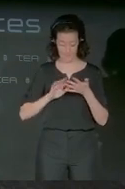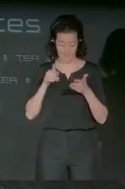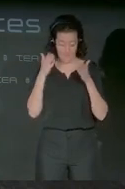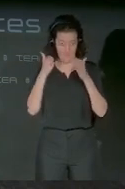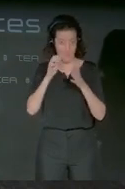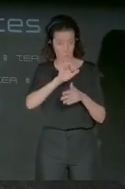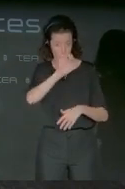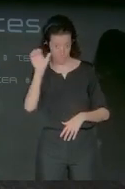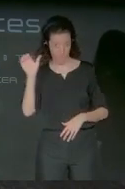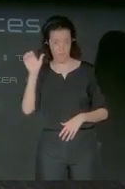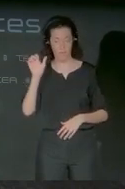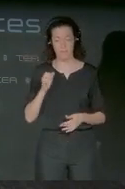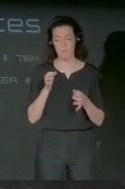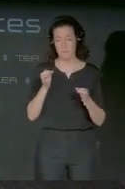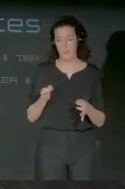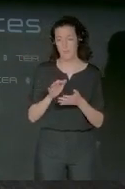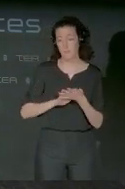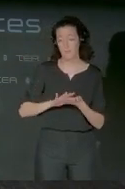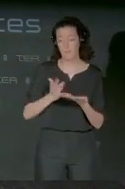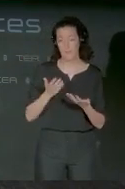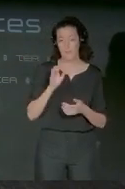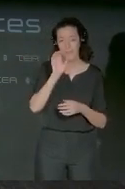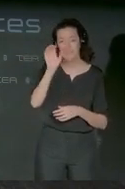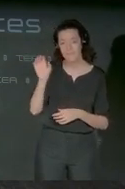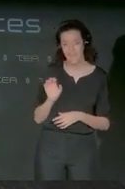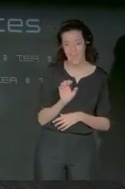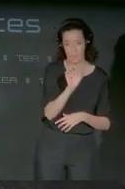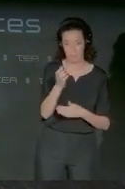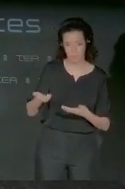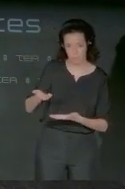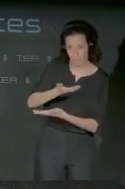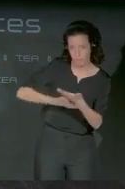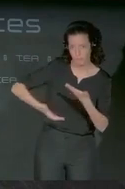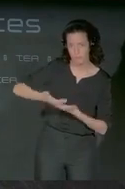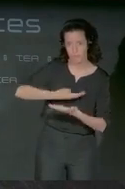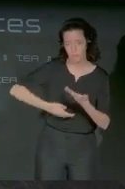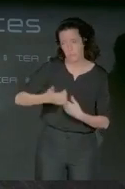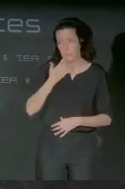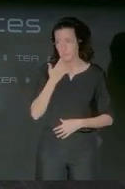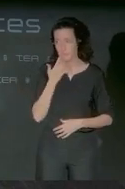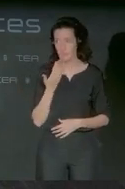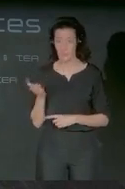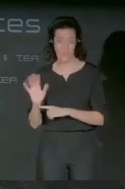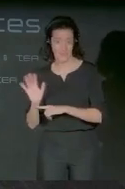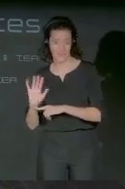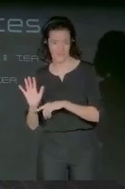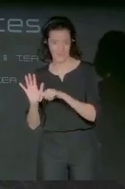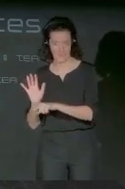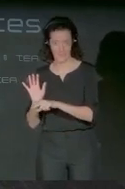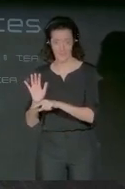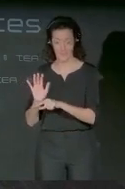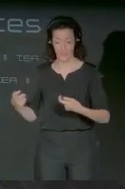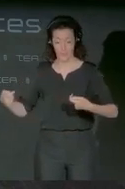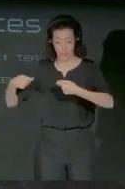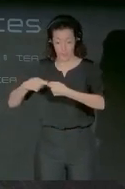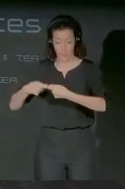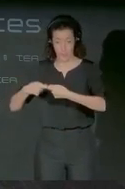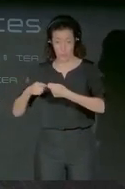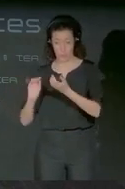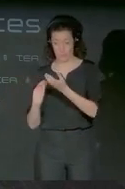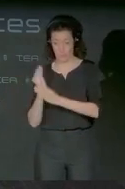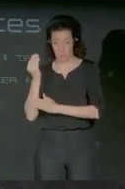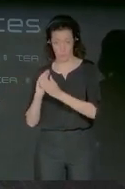colaboración entre estados. En el sector de videojuegos se compara muchas veces con el sector del cine, donde las coproducciones son cada